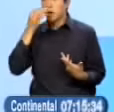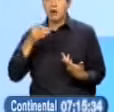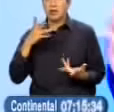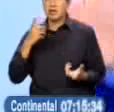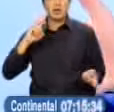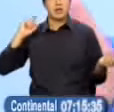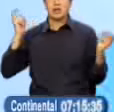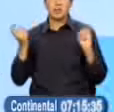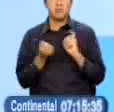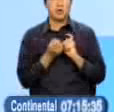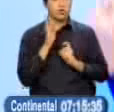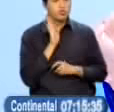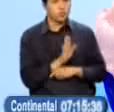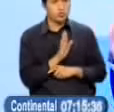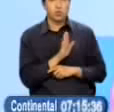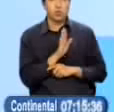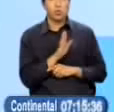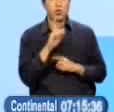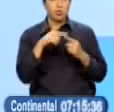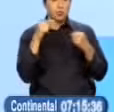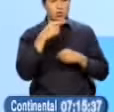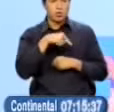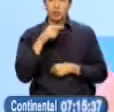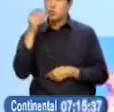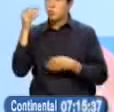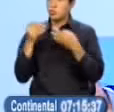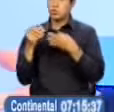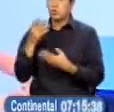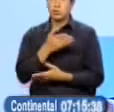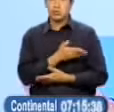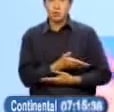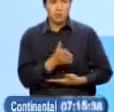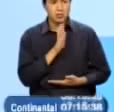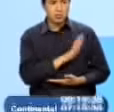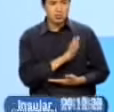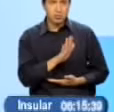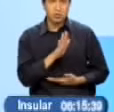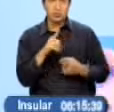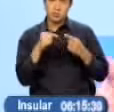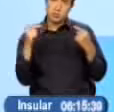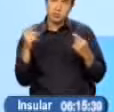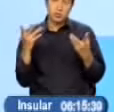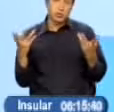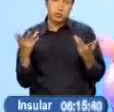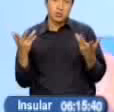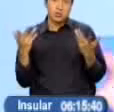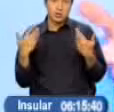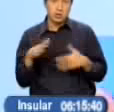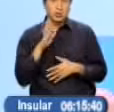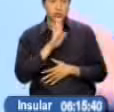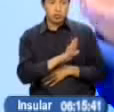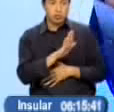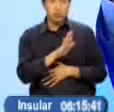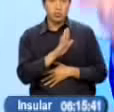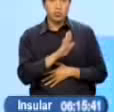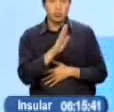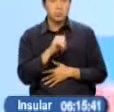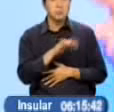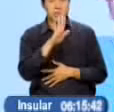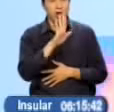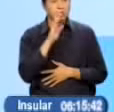cuando vemos que la oposición que enjuicia a dilma es la que bueno que ya no es la oposición en este momento es la que más